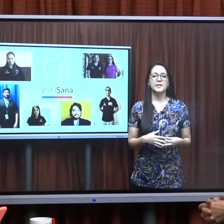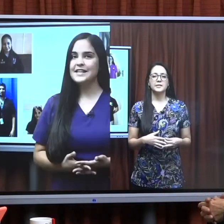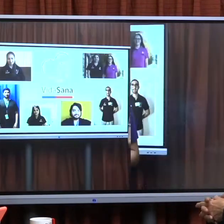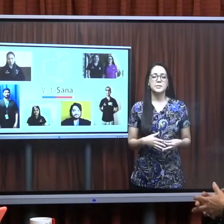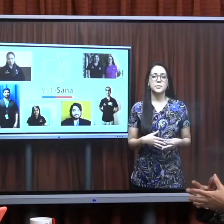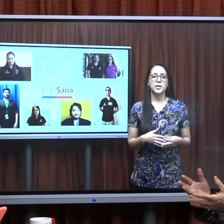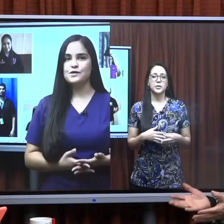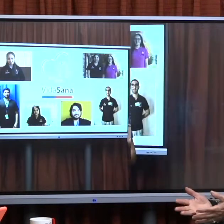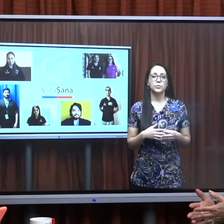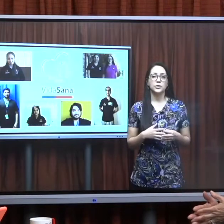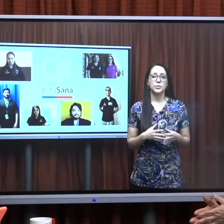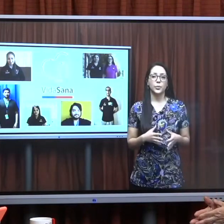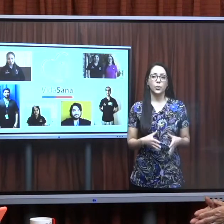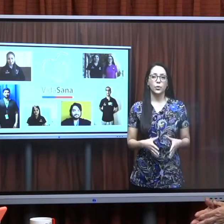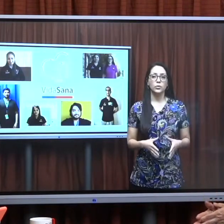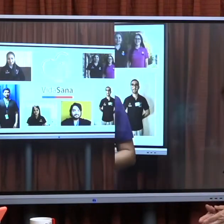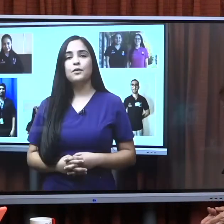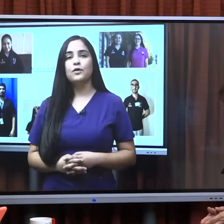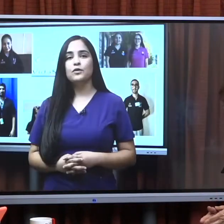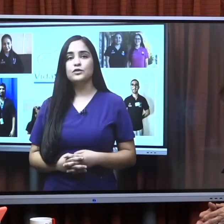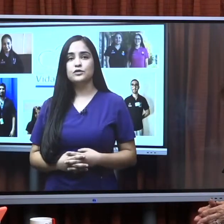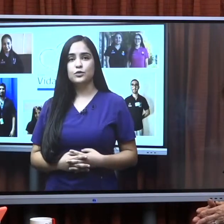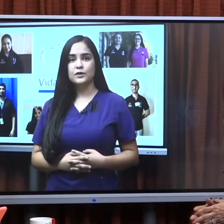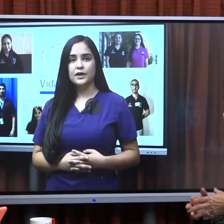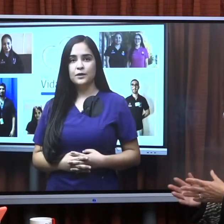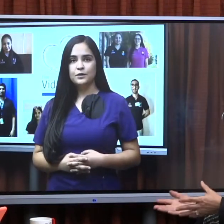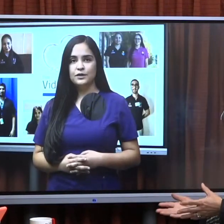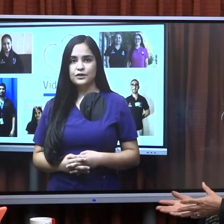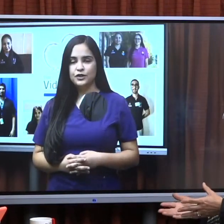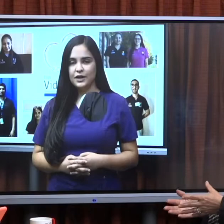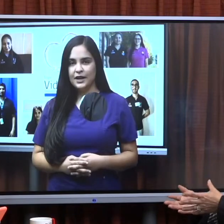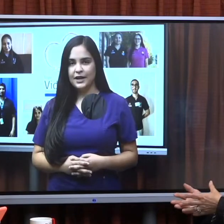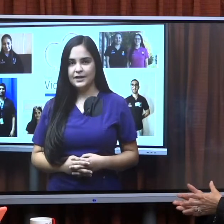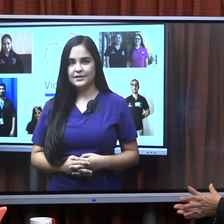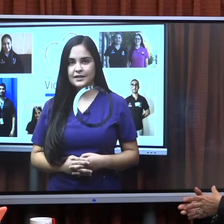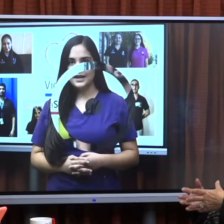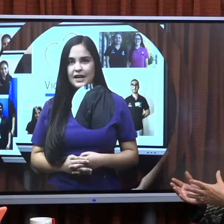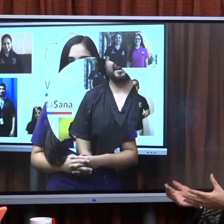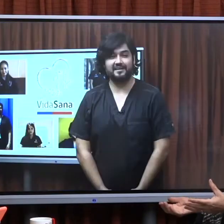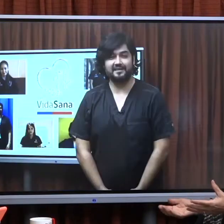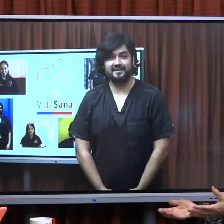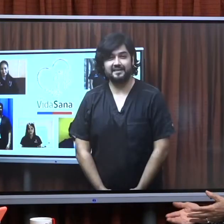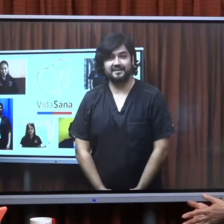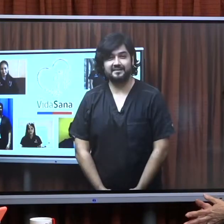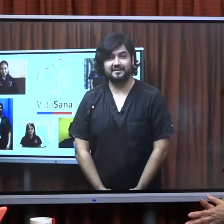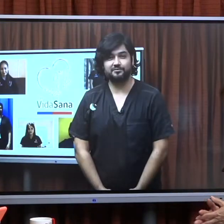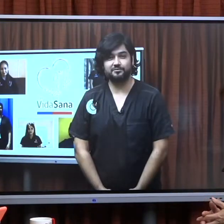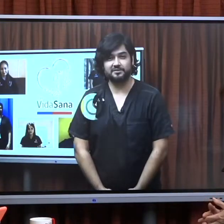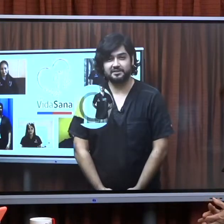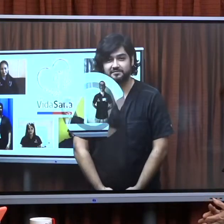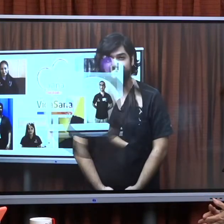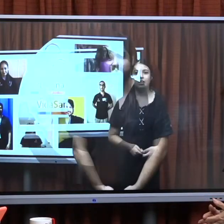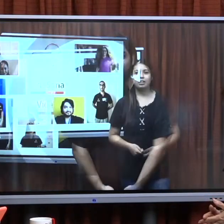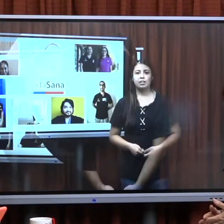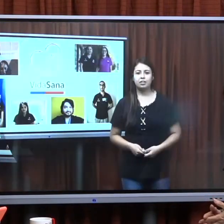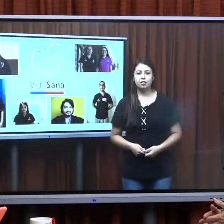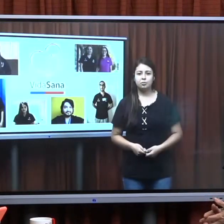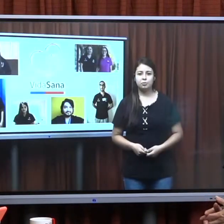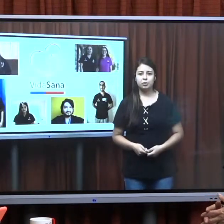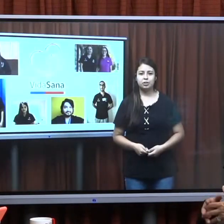iniciativas locales se puedan concretar contando siempre para esto con el apoyo de la comunidad educativa.